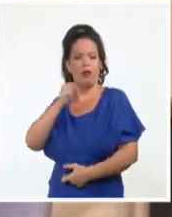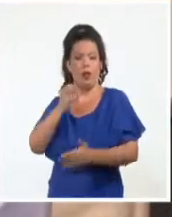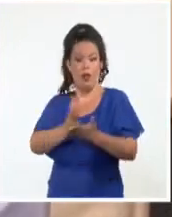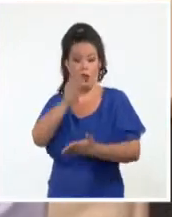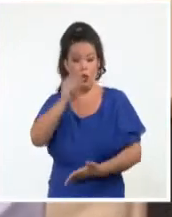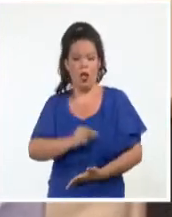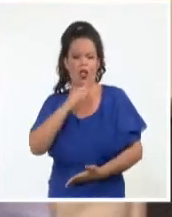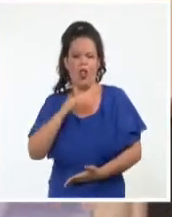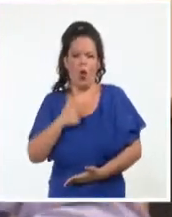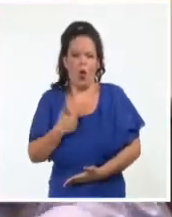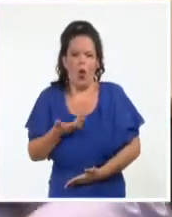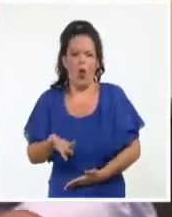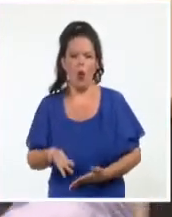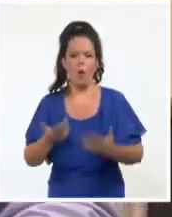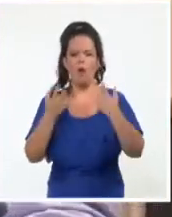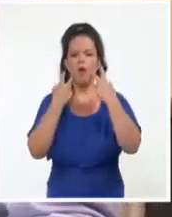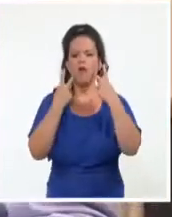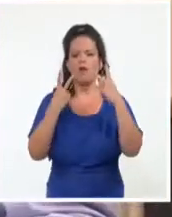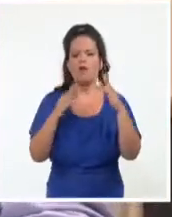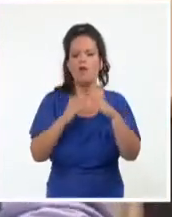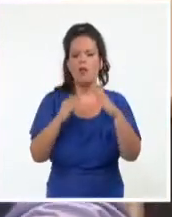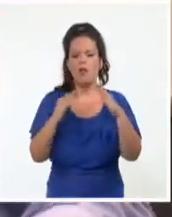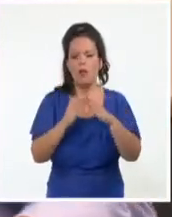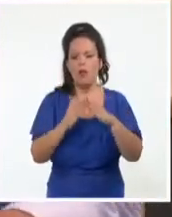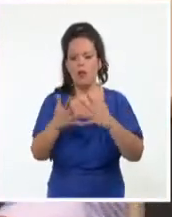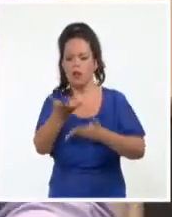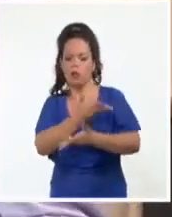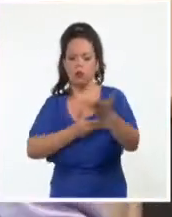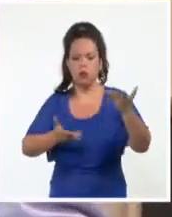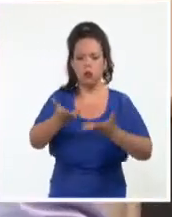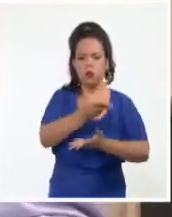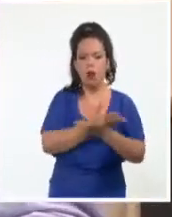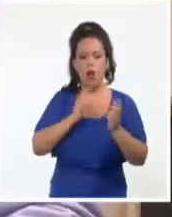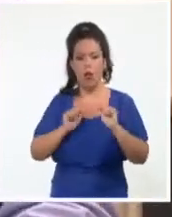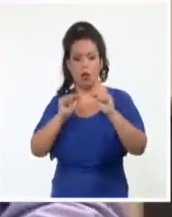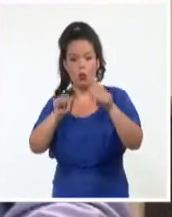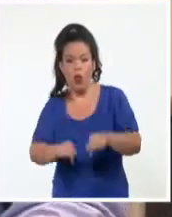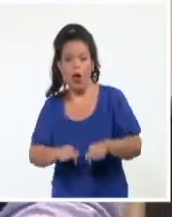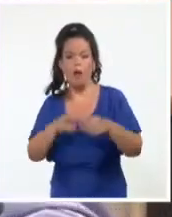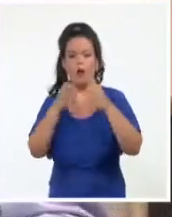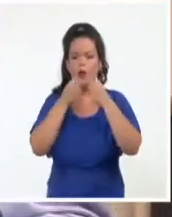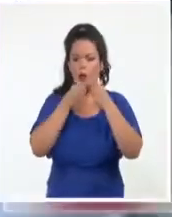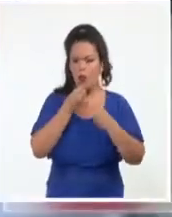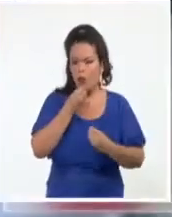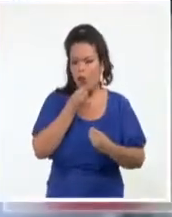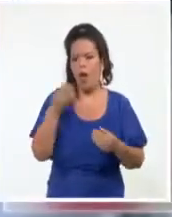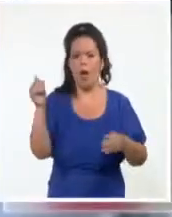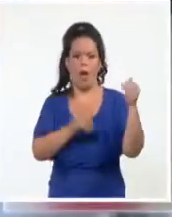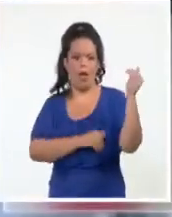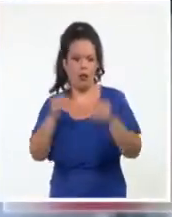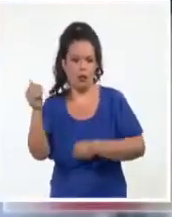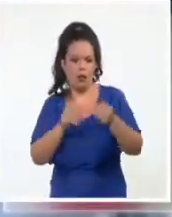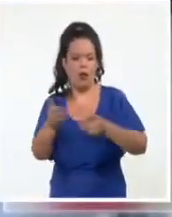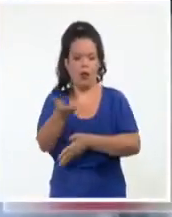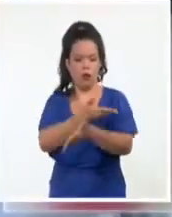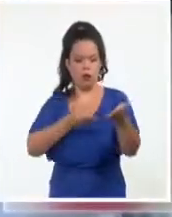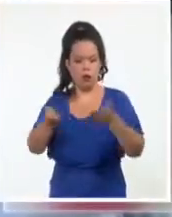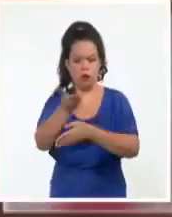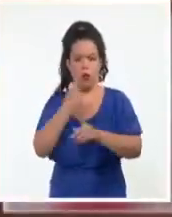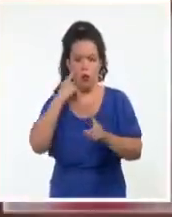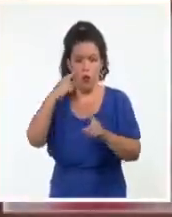en una sociedad como la nuestra para que puedan hacer ejercicio de la democracia, ejercicio de participación, y para eso tenemos que tener a los profesores